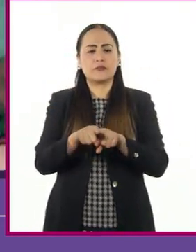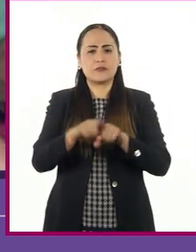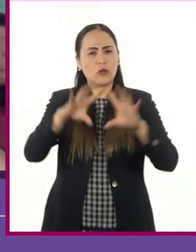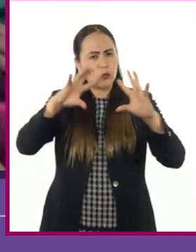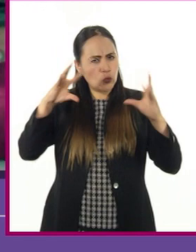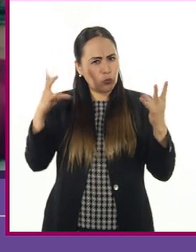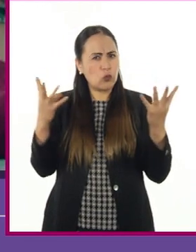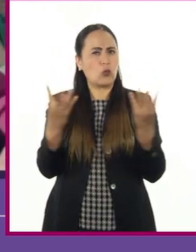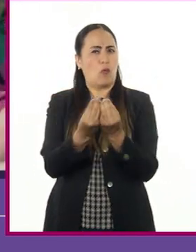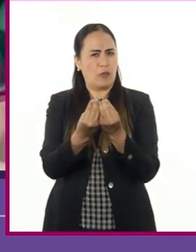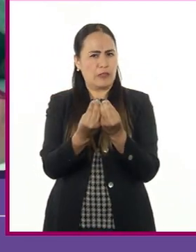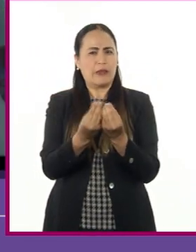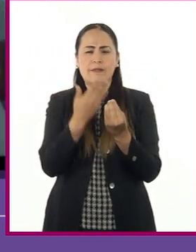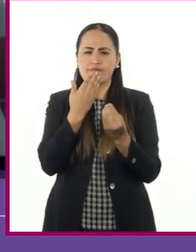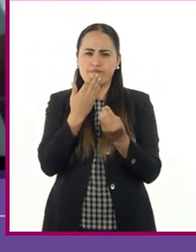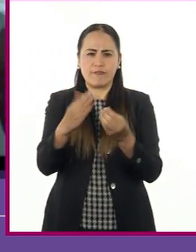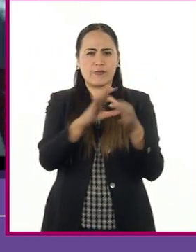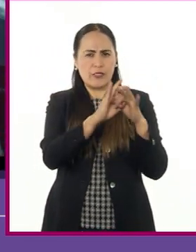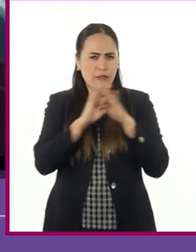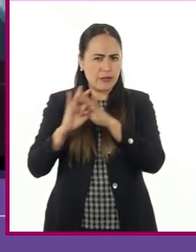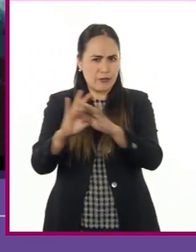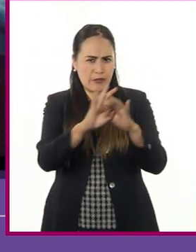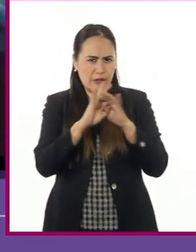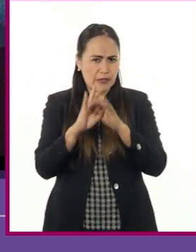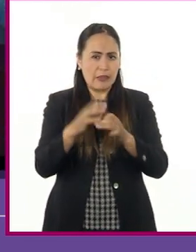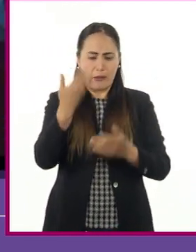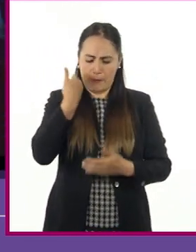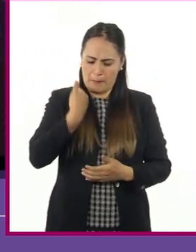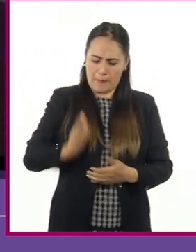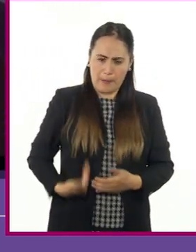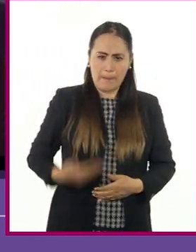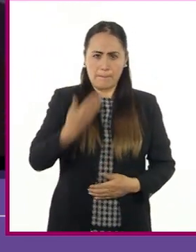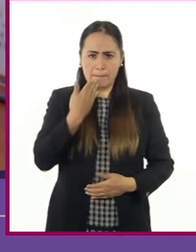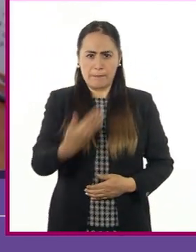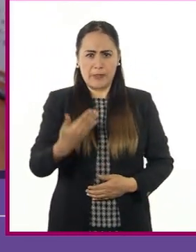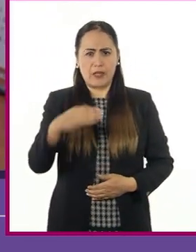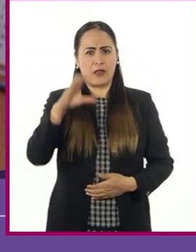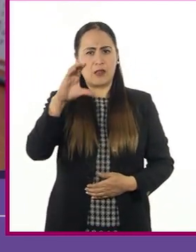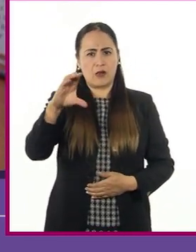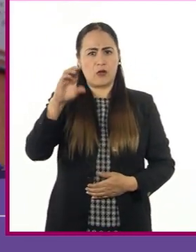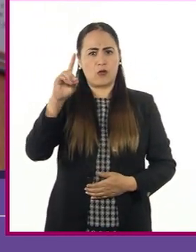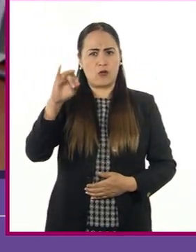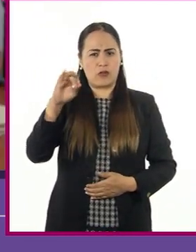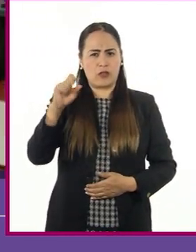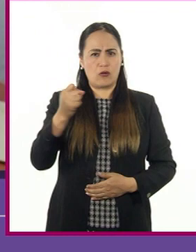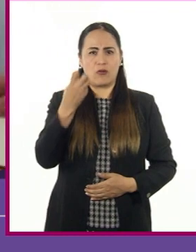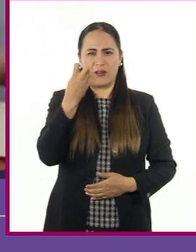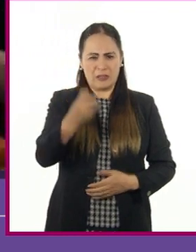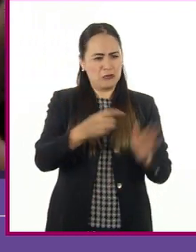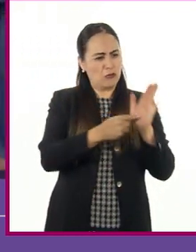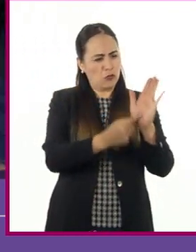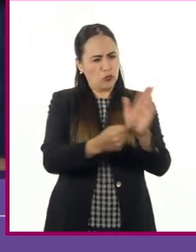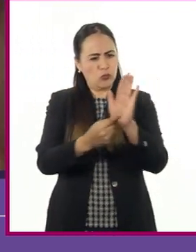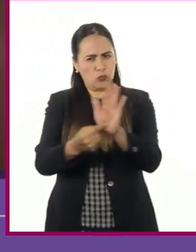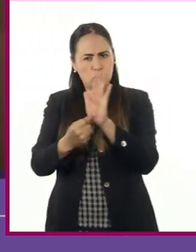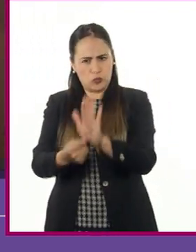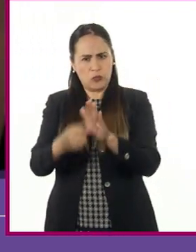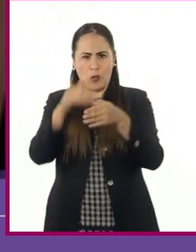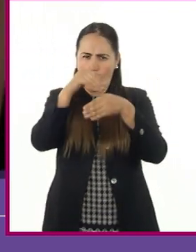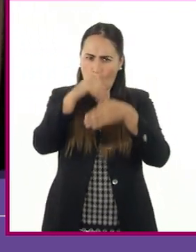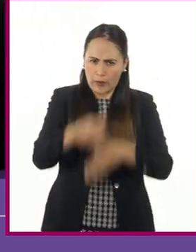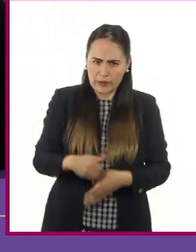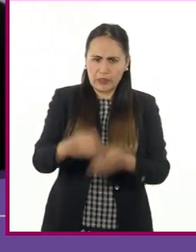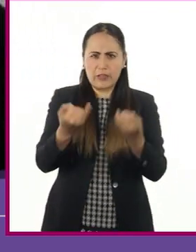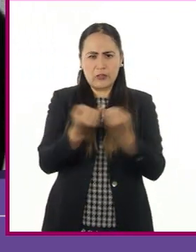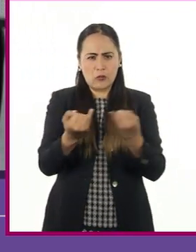labores, cooperar entre sí, ser ejemplo y promover el Código de Ética, actuar con transparencia y rendir cuentas